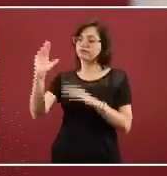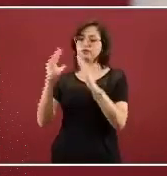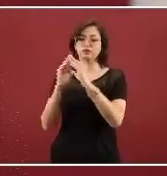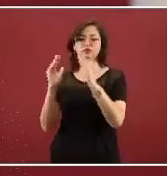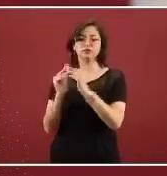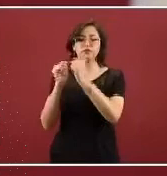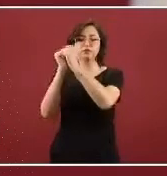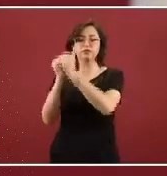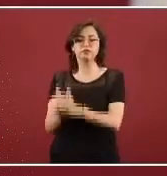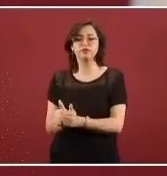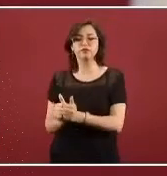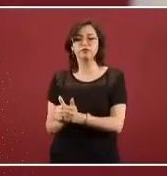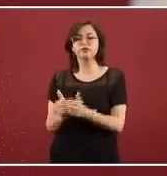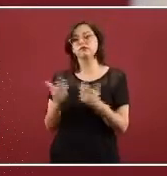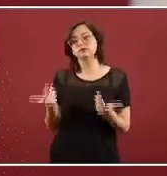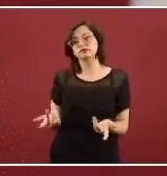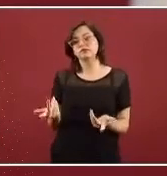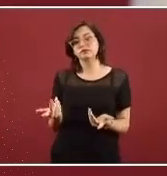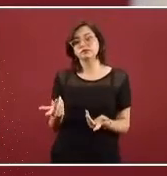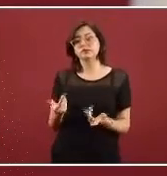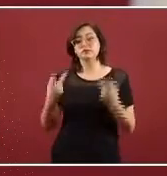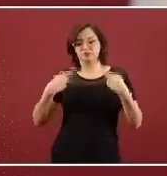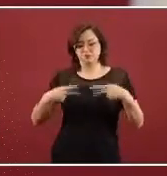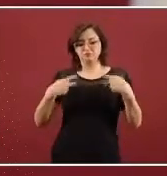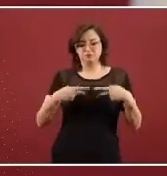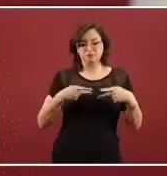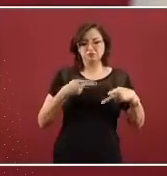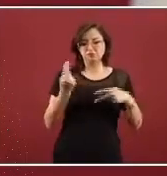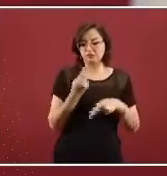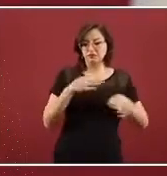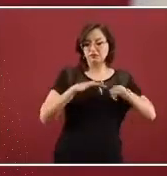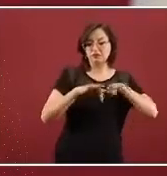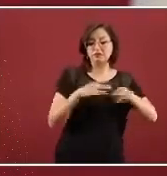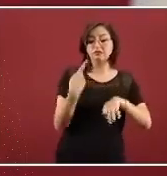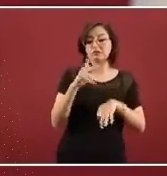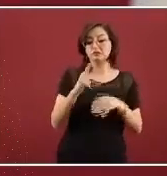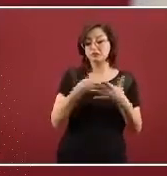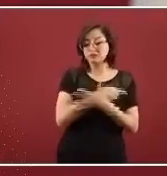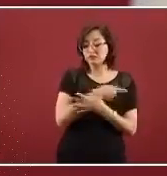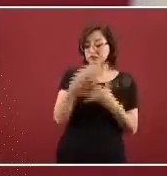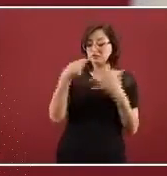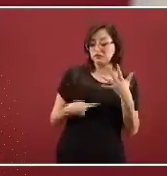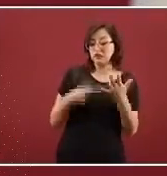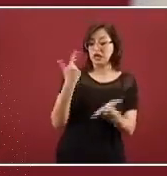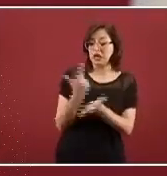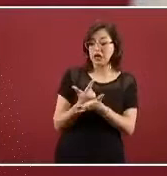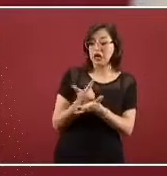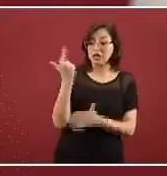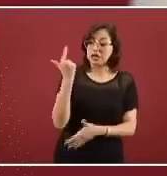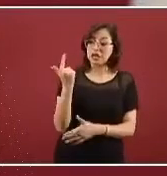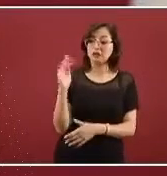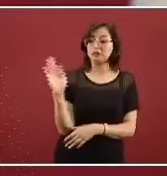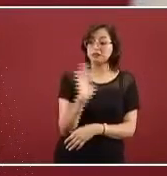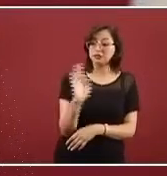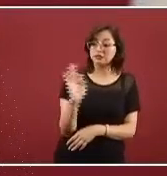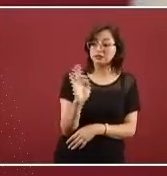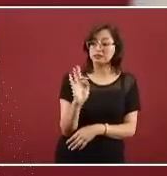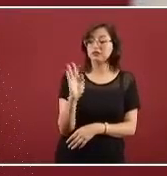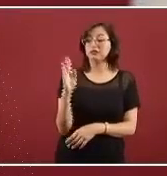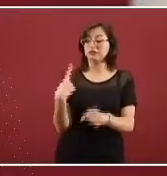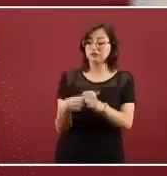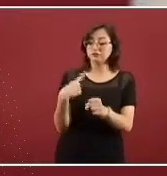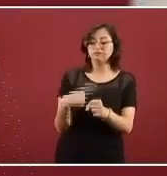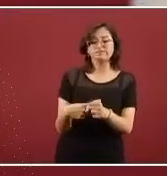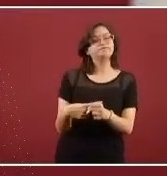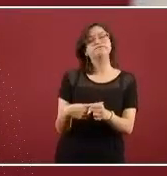actividades esenciales se necesita personal, pero si el personal está en una de estas categorías, tanto en sector público, privado o social,